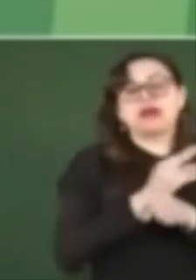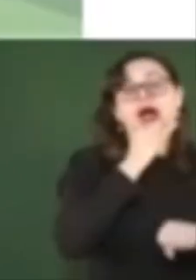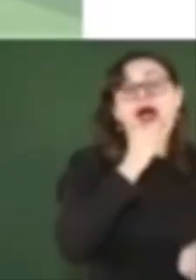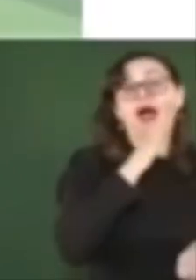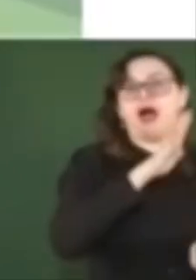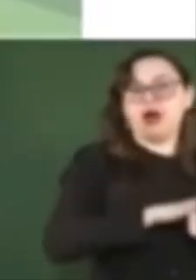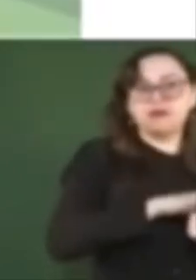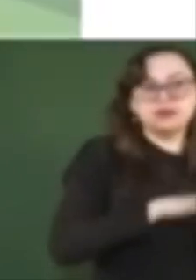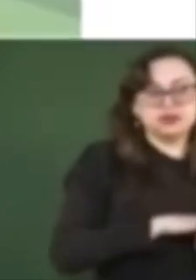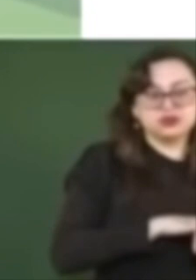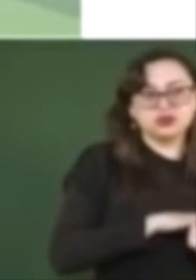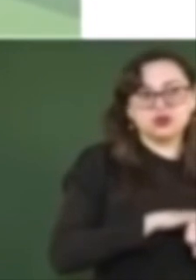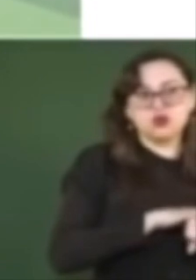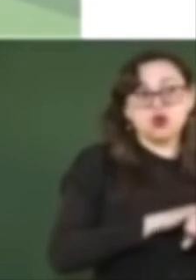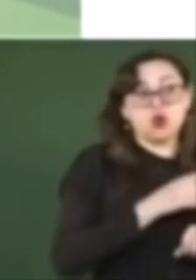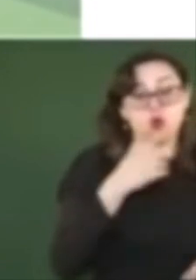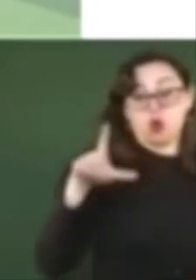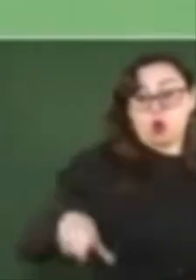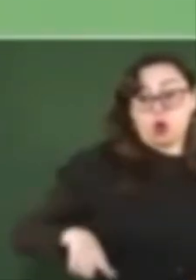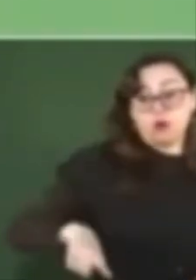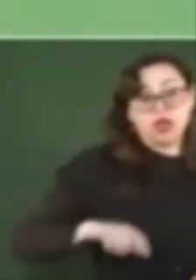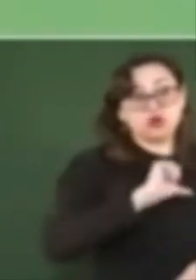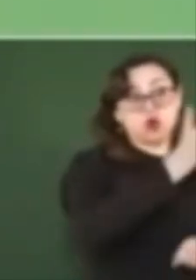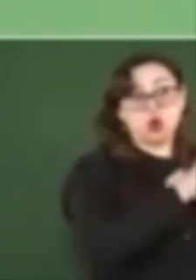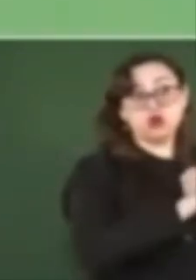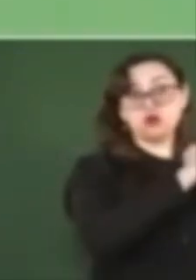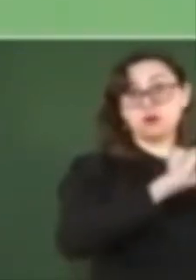intervenga ningún gobierno extranjero, y mucho menos